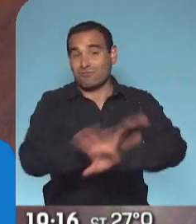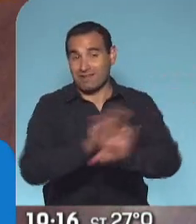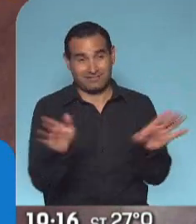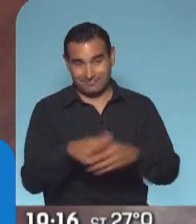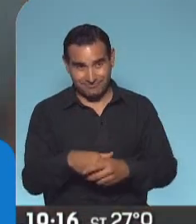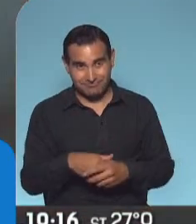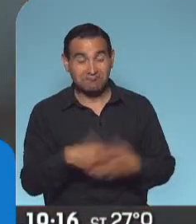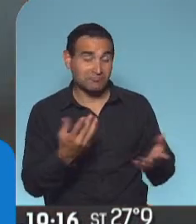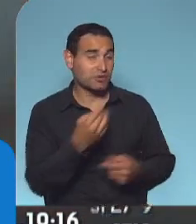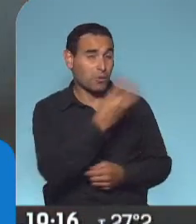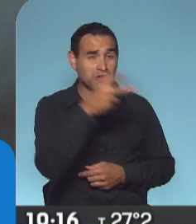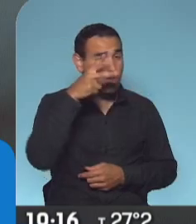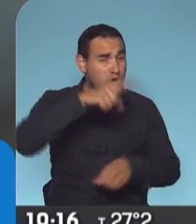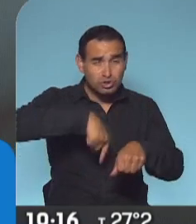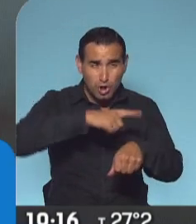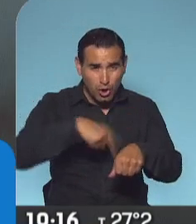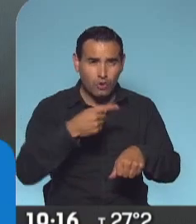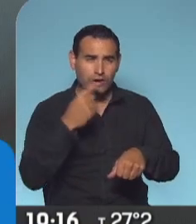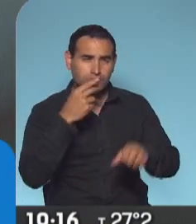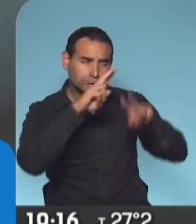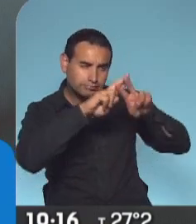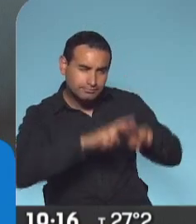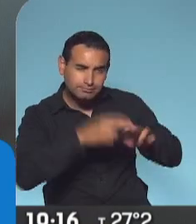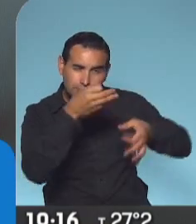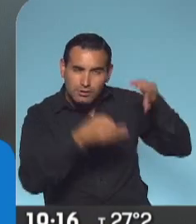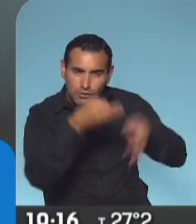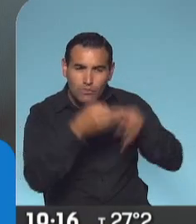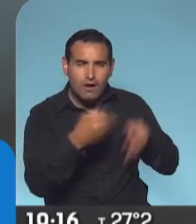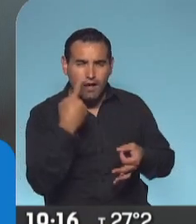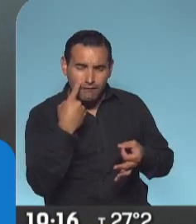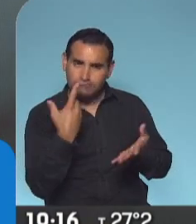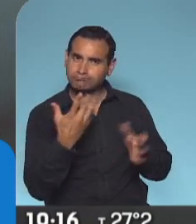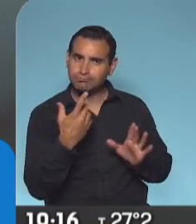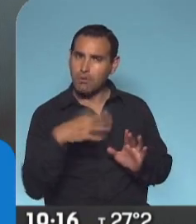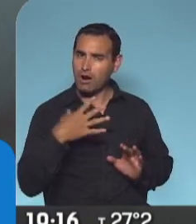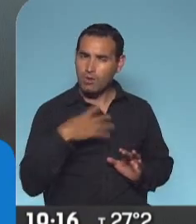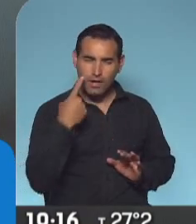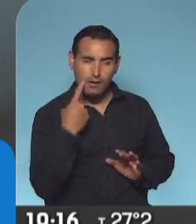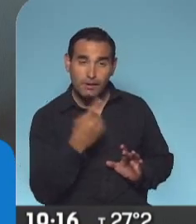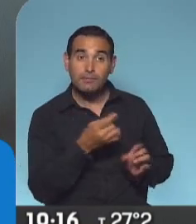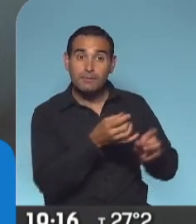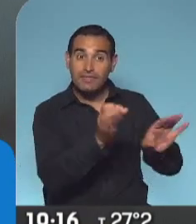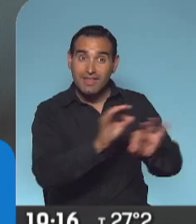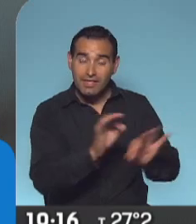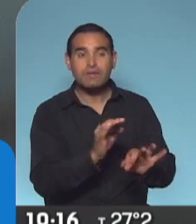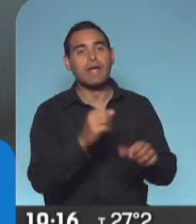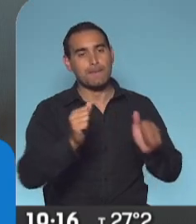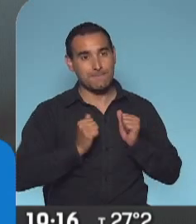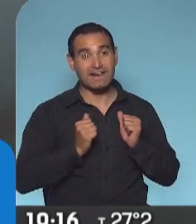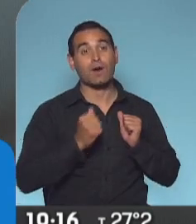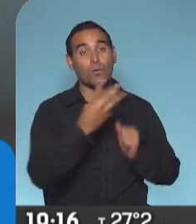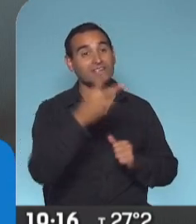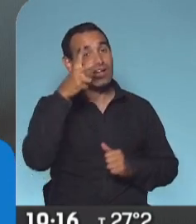entonces a las 48 horas se le hace un estudio, se verifica que no tenga eliminación de virus, se esperan 48 horas más,